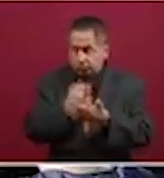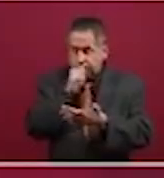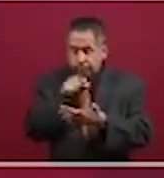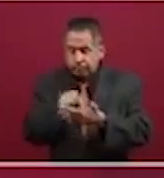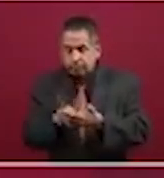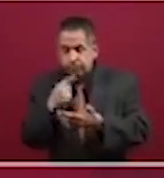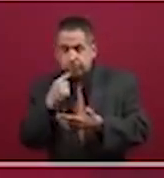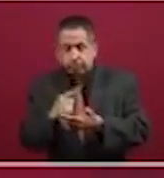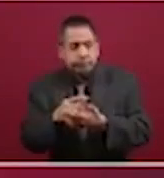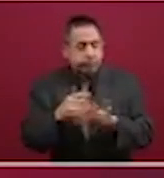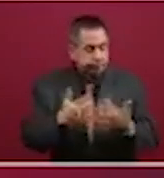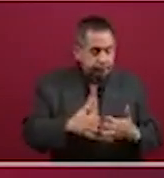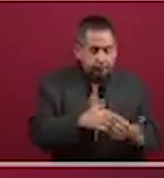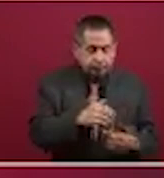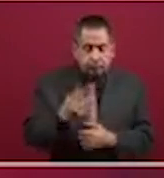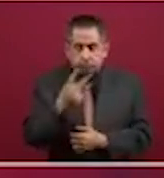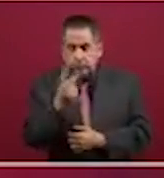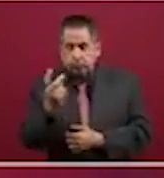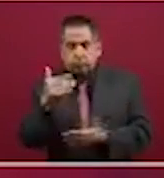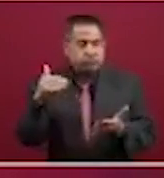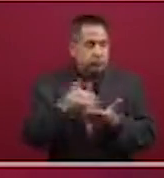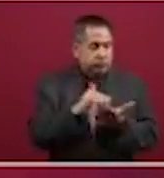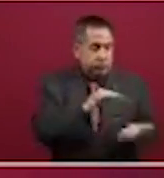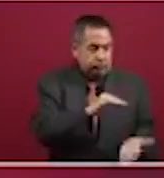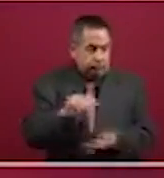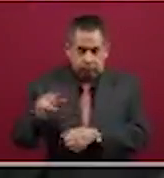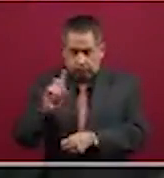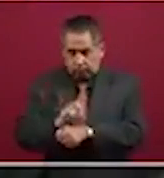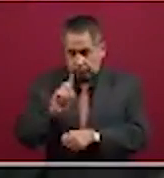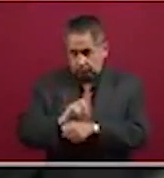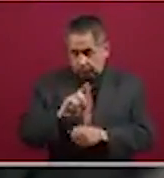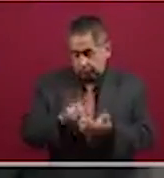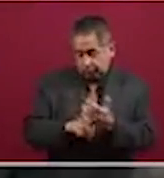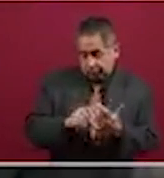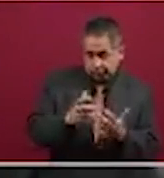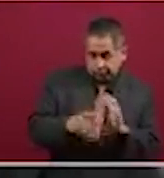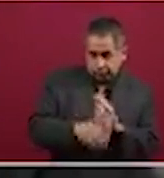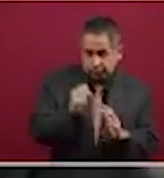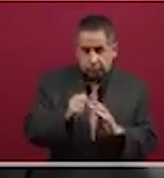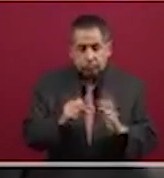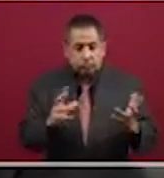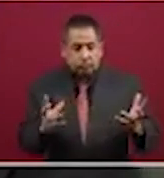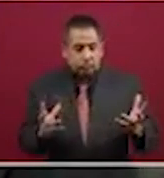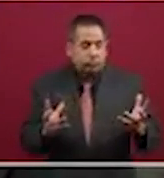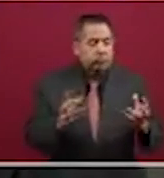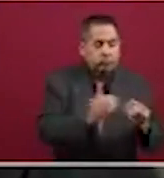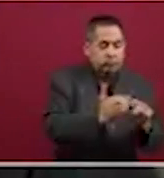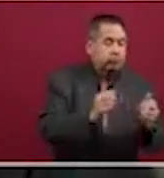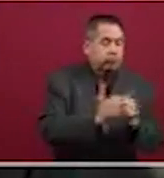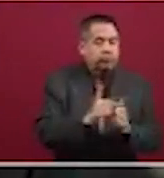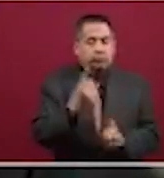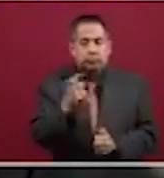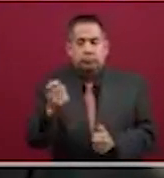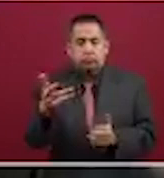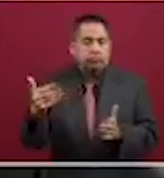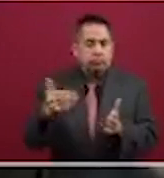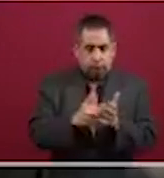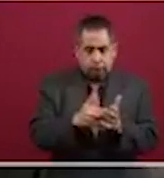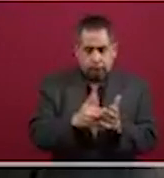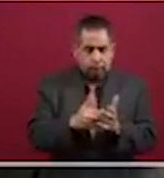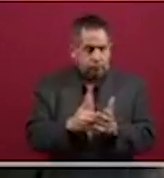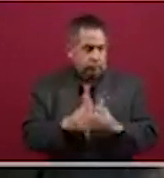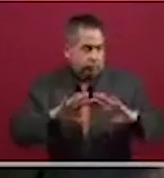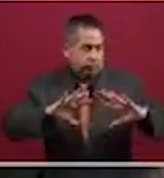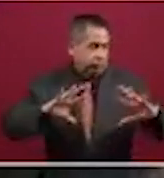250 mil barriles diarios de petróleo en promedio junto con 150 mil que ya se tenían entes no